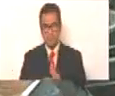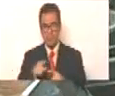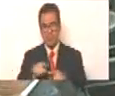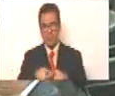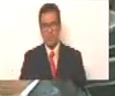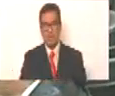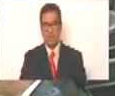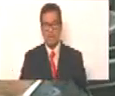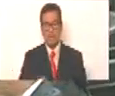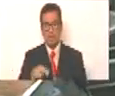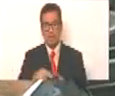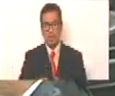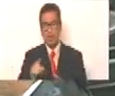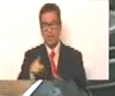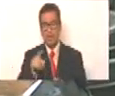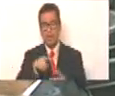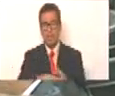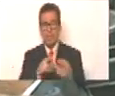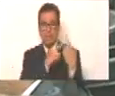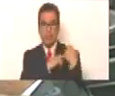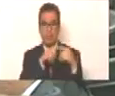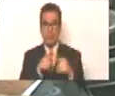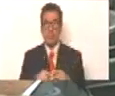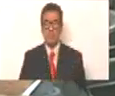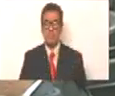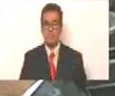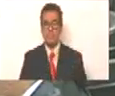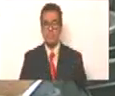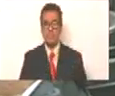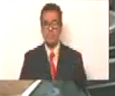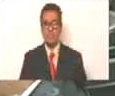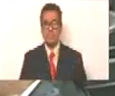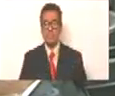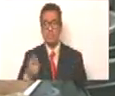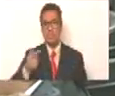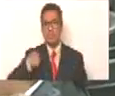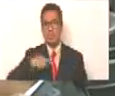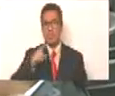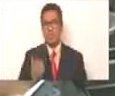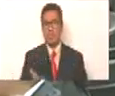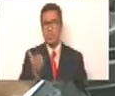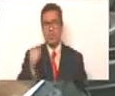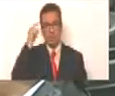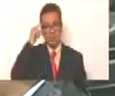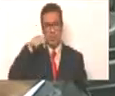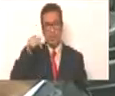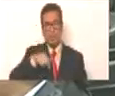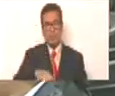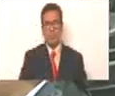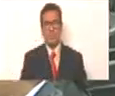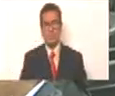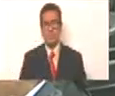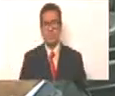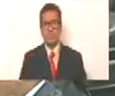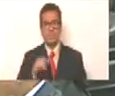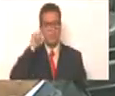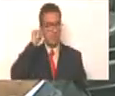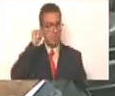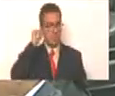como una ingente responsabilidad, en donde debemos resaltar que hoy en día la mujer es el